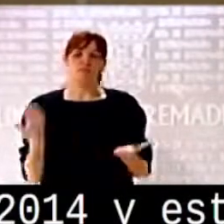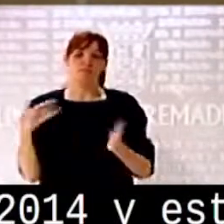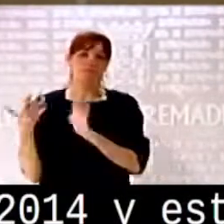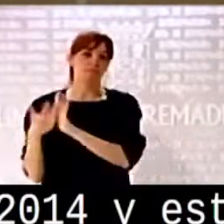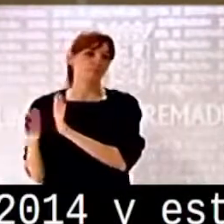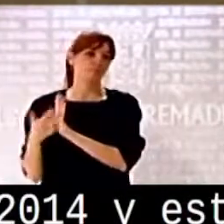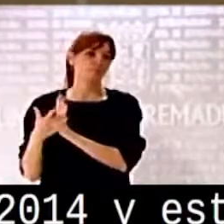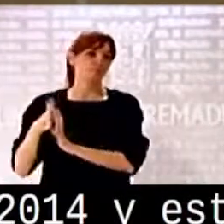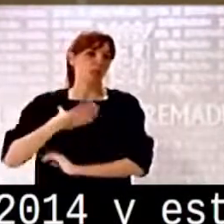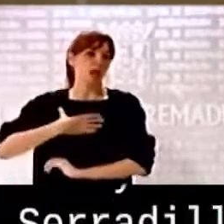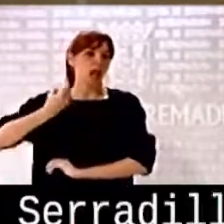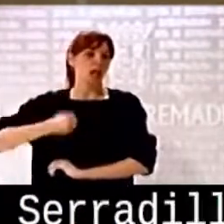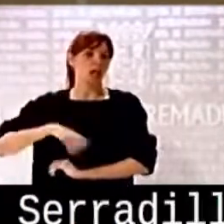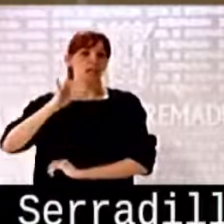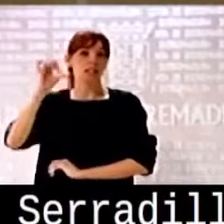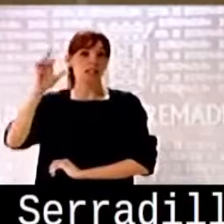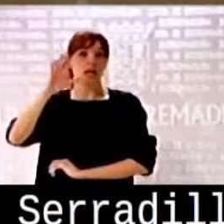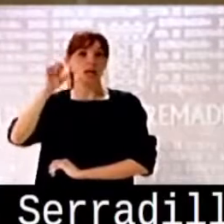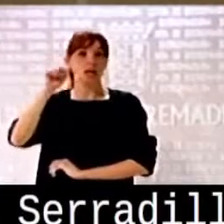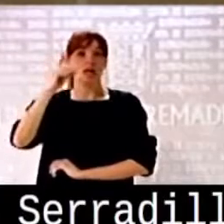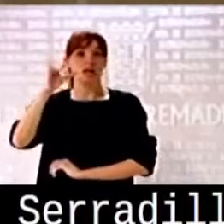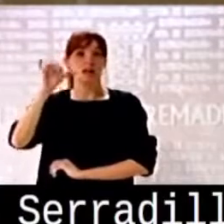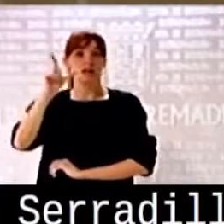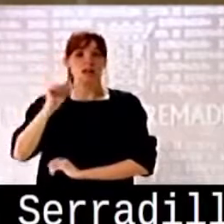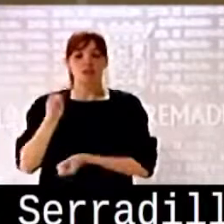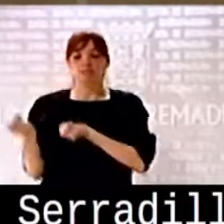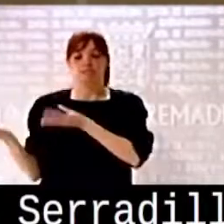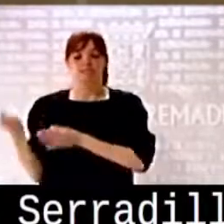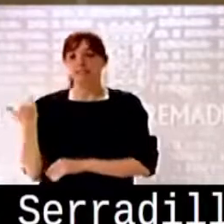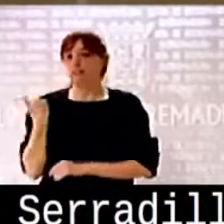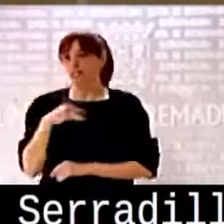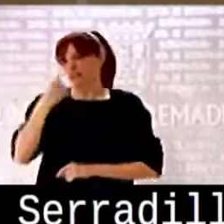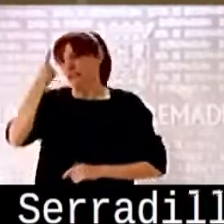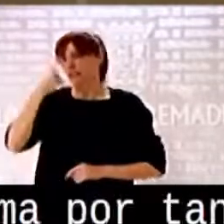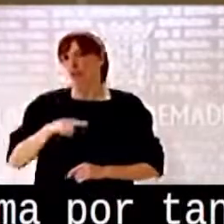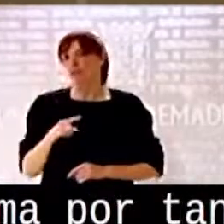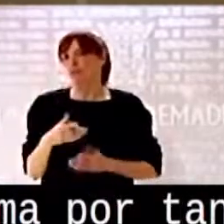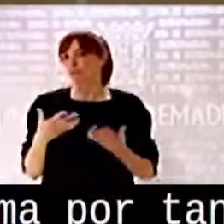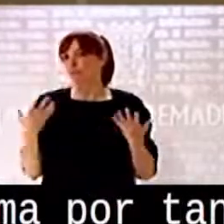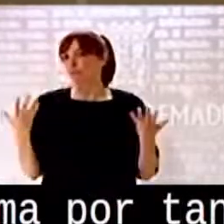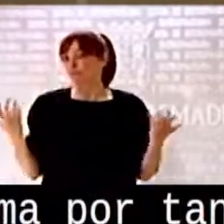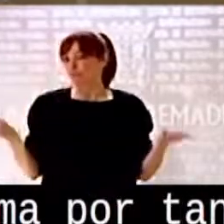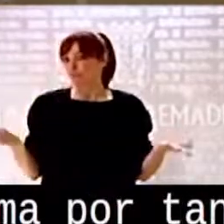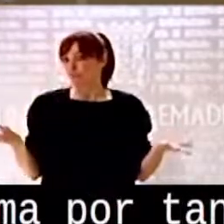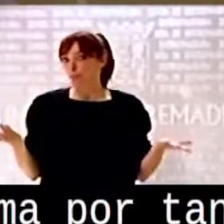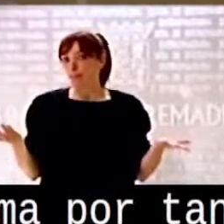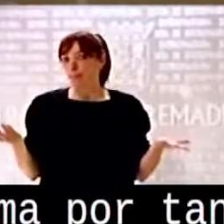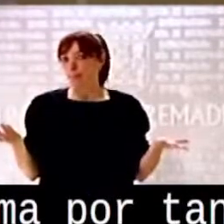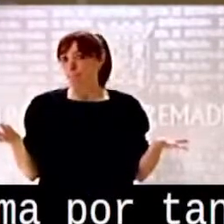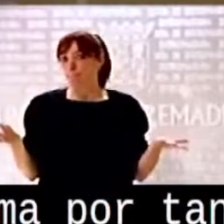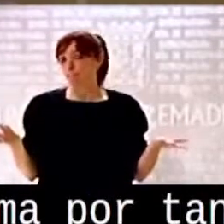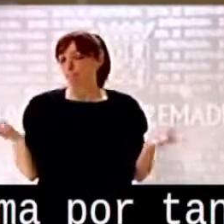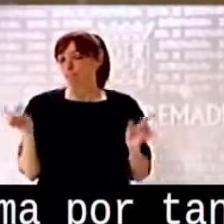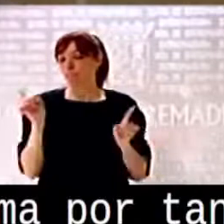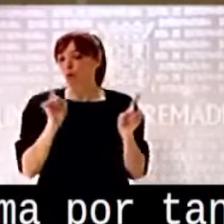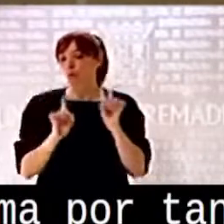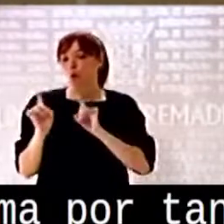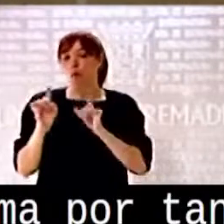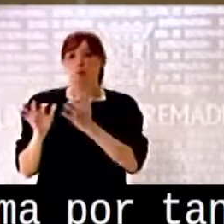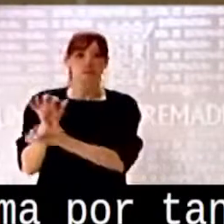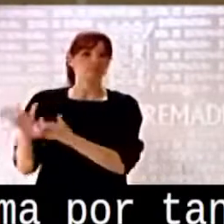alcalde de Serradilla y yo creo que es consciente del tema. Por tanto, no hay o no debería haber